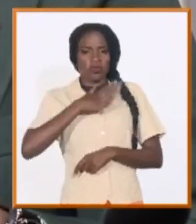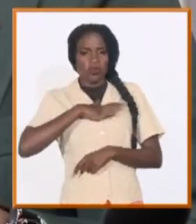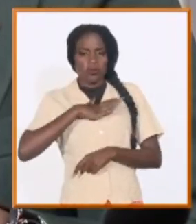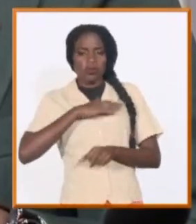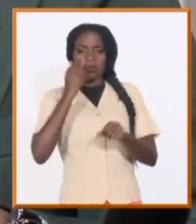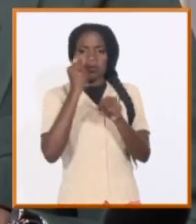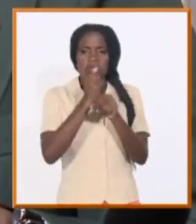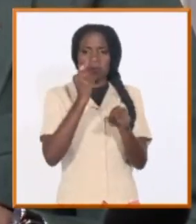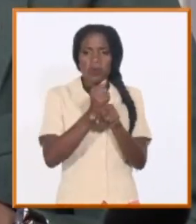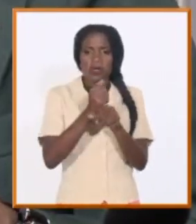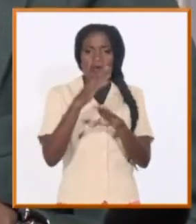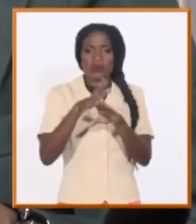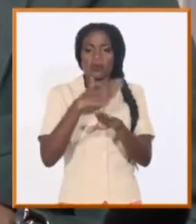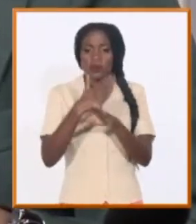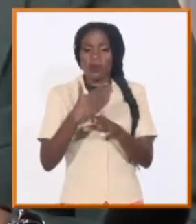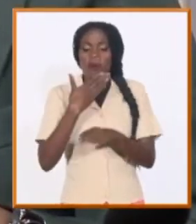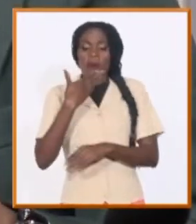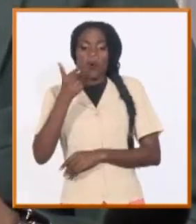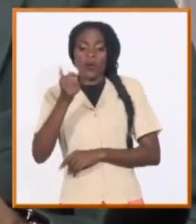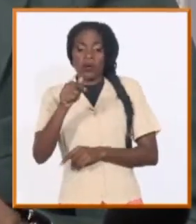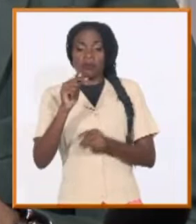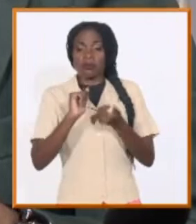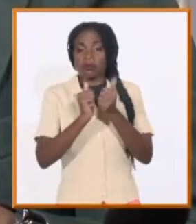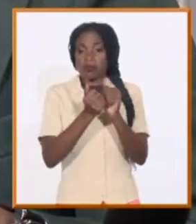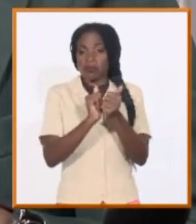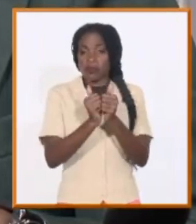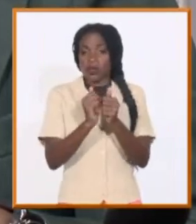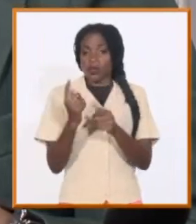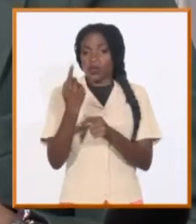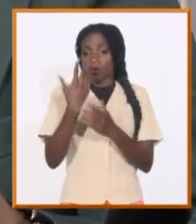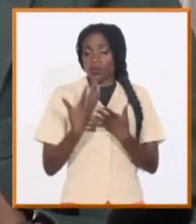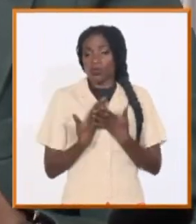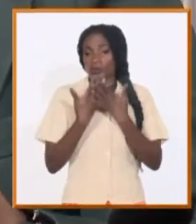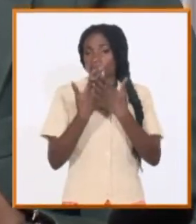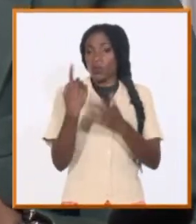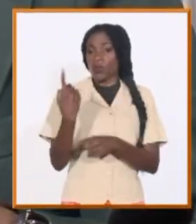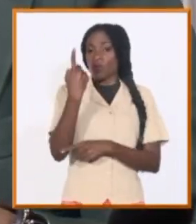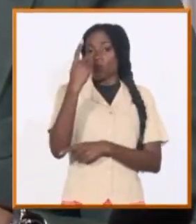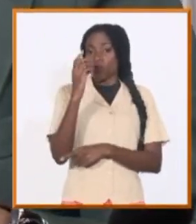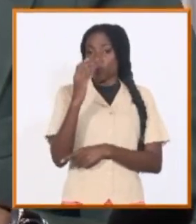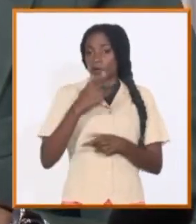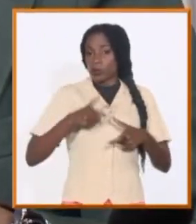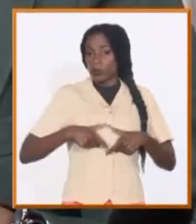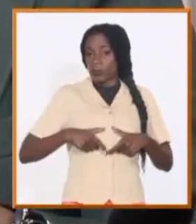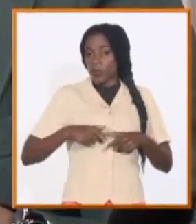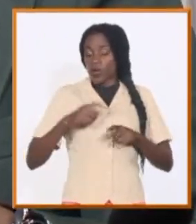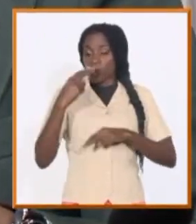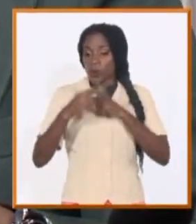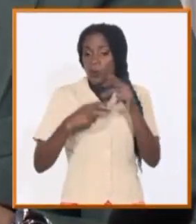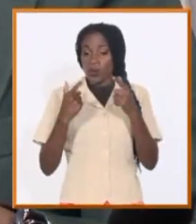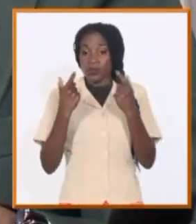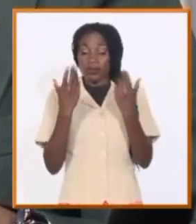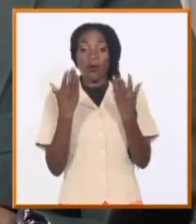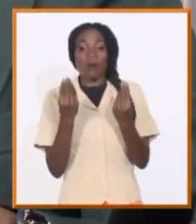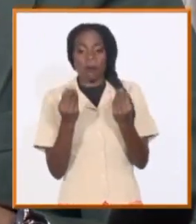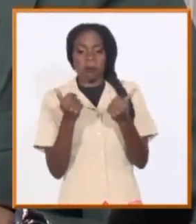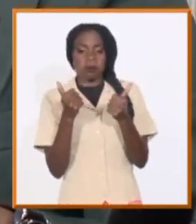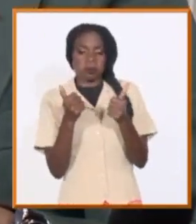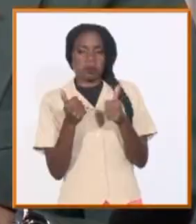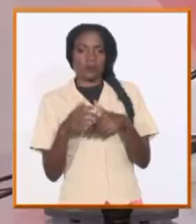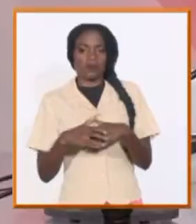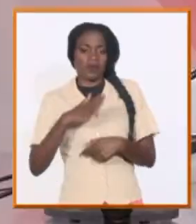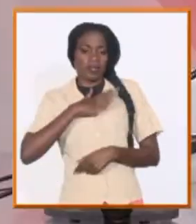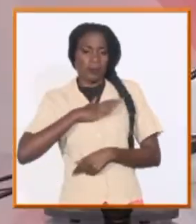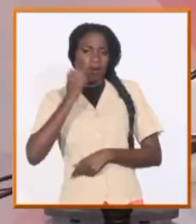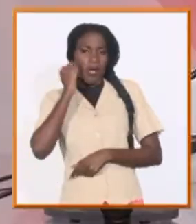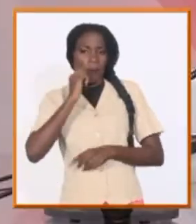trabaje en pos de mejorar estos deportes, que aunque solo aportan una medalla, son todo un espectáculo en unos juegos múltiples. Claro, se esperaba más